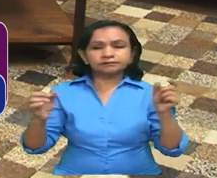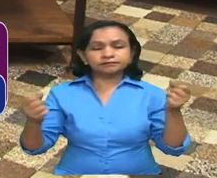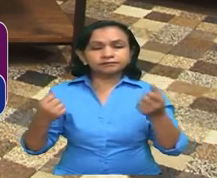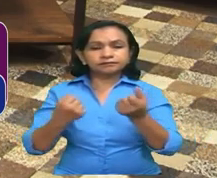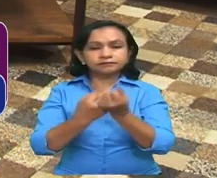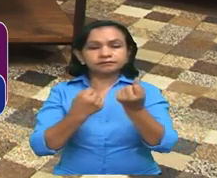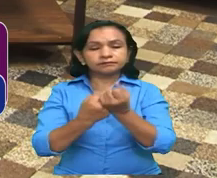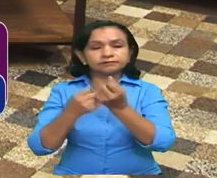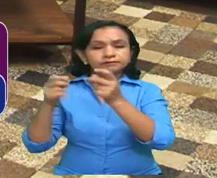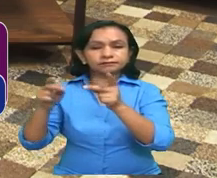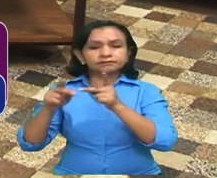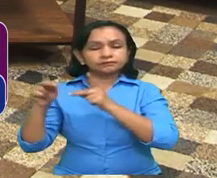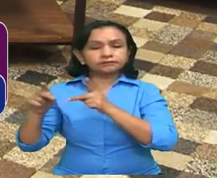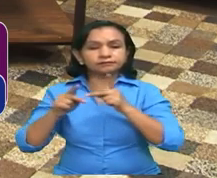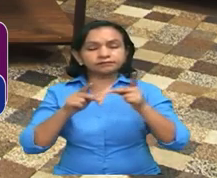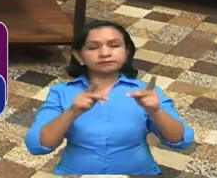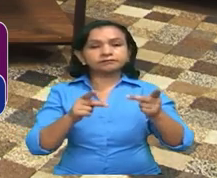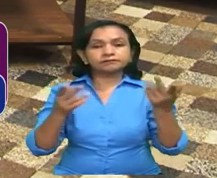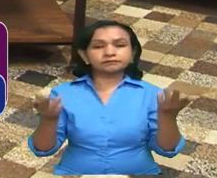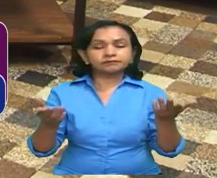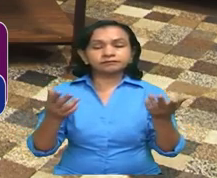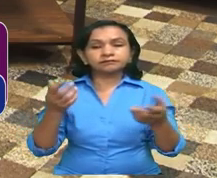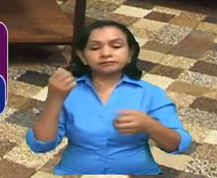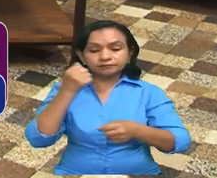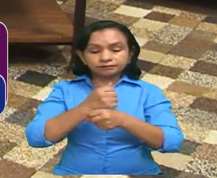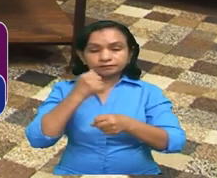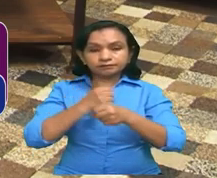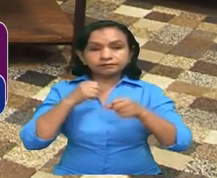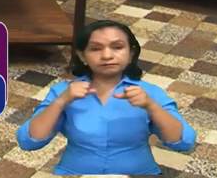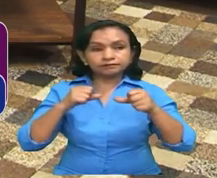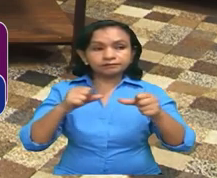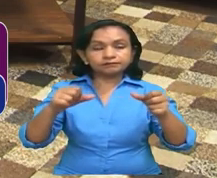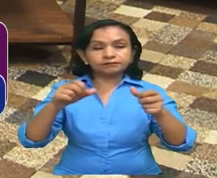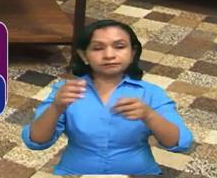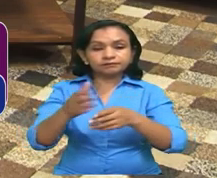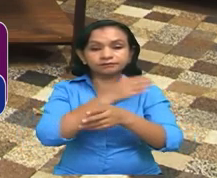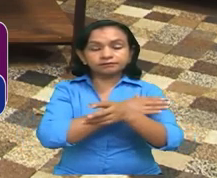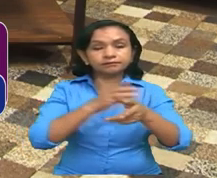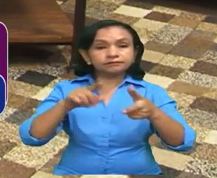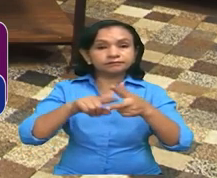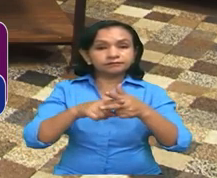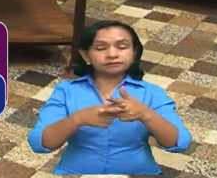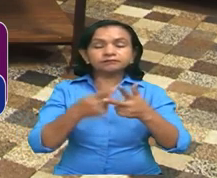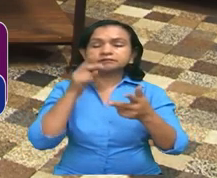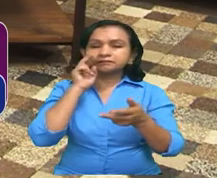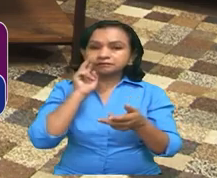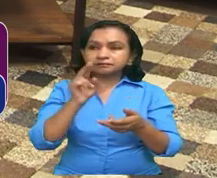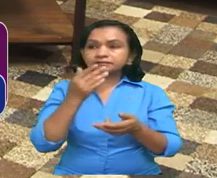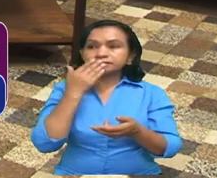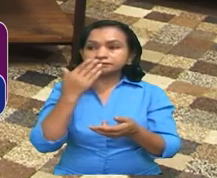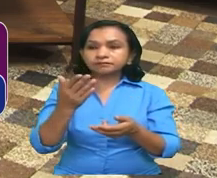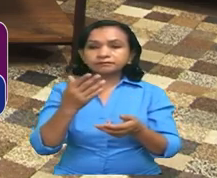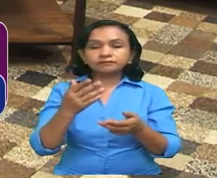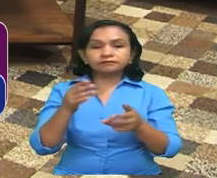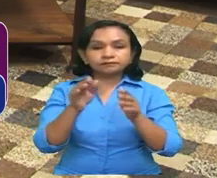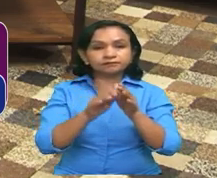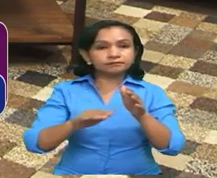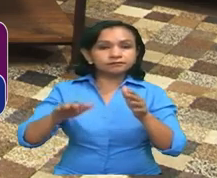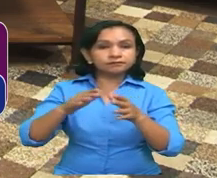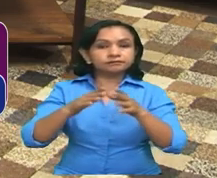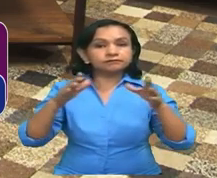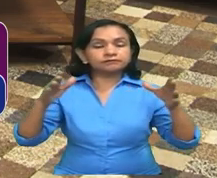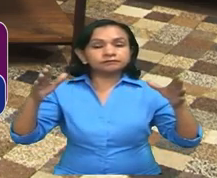tenían la posibilidad de conocer las bellezas que ofrece el país cubano y también la oferta que nosotros tenemos como país. No es